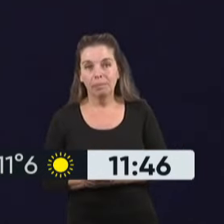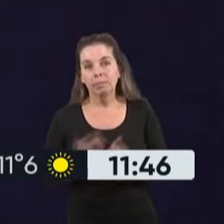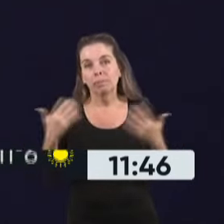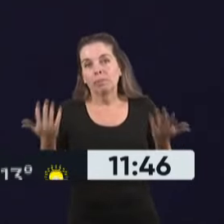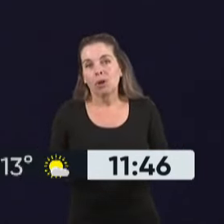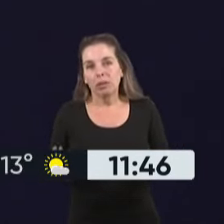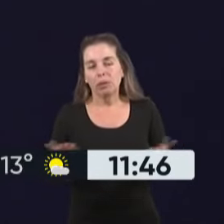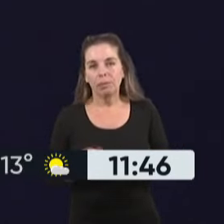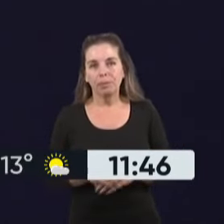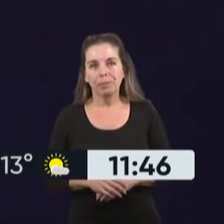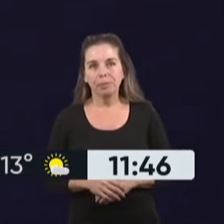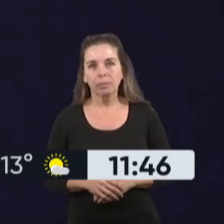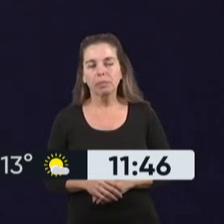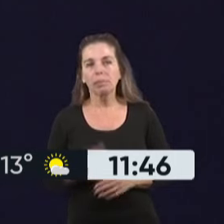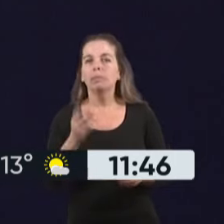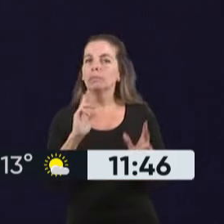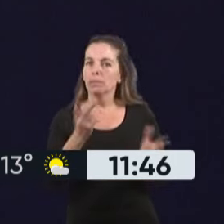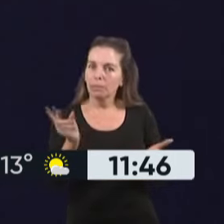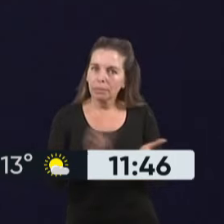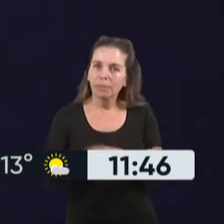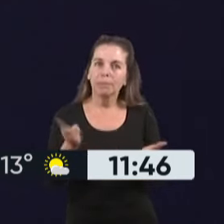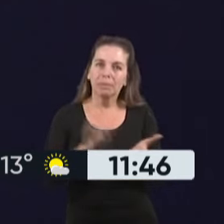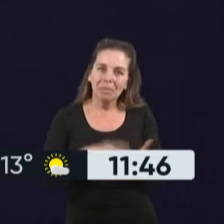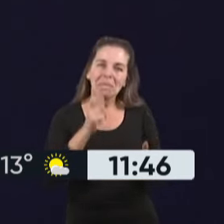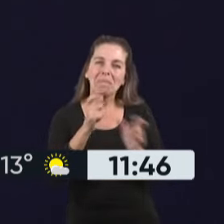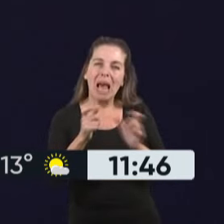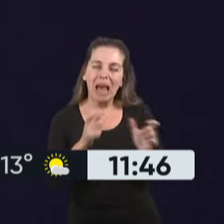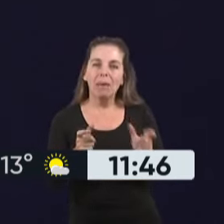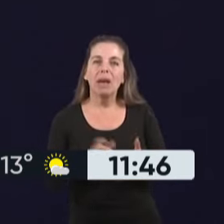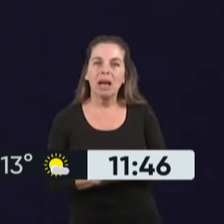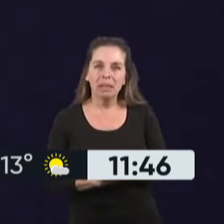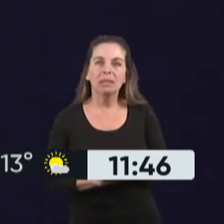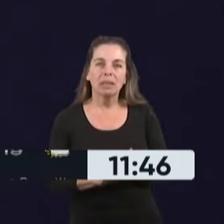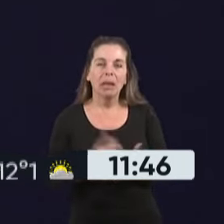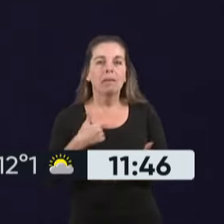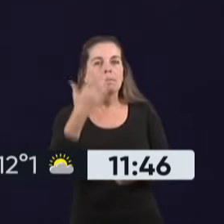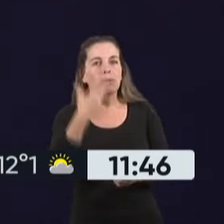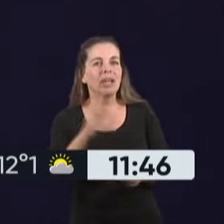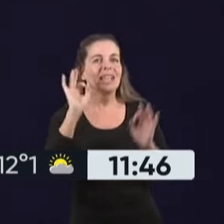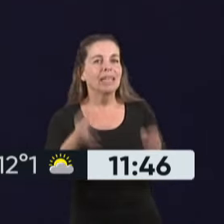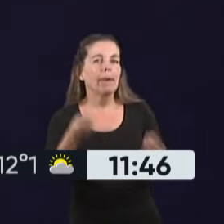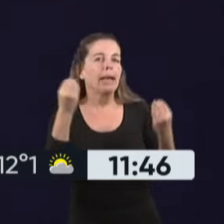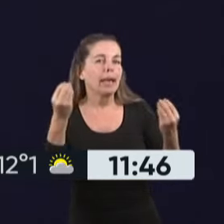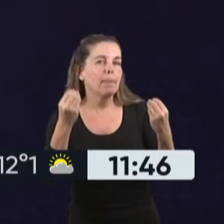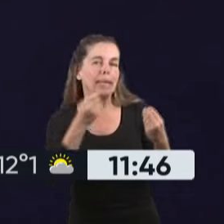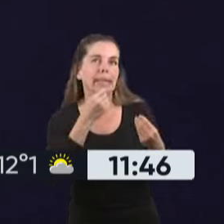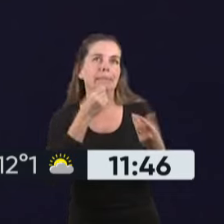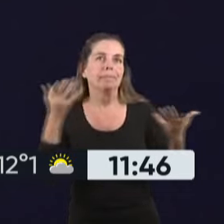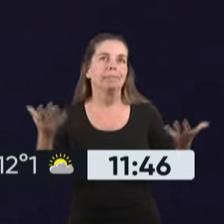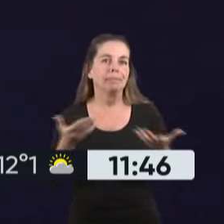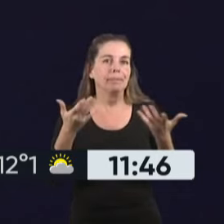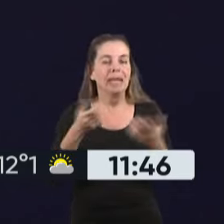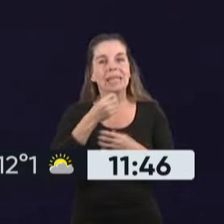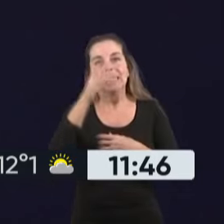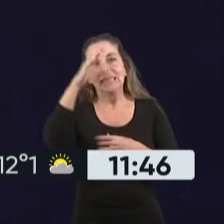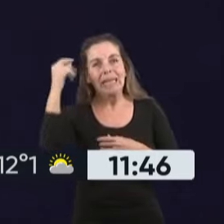de ser reiterativo en los conceptos, bueno, me gustaría saber qué pasa cuando ella no gasta